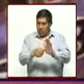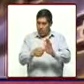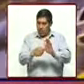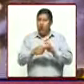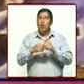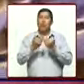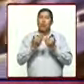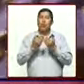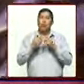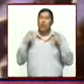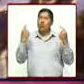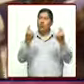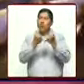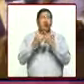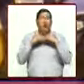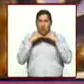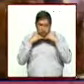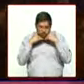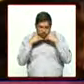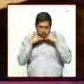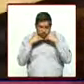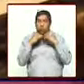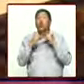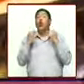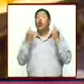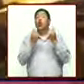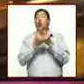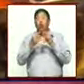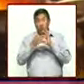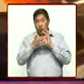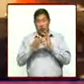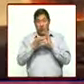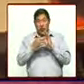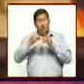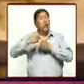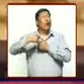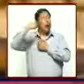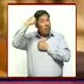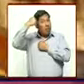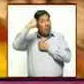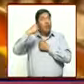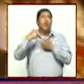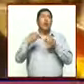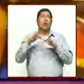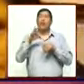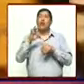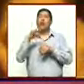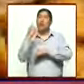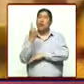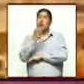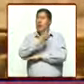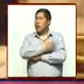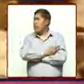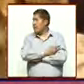imágenes de la vigilia que ha sido convocada por el Pacto de Unidad y que cumple justamente esta jornada 9 días en este